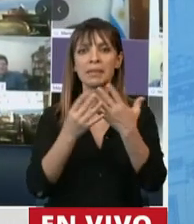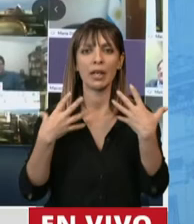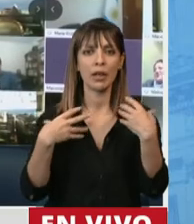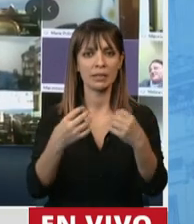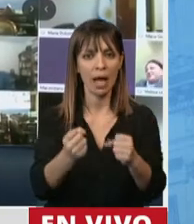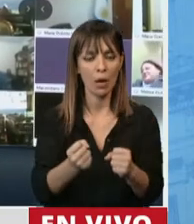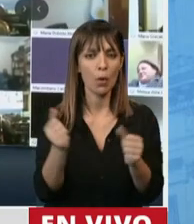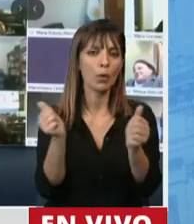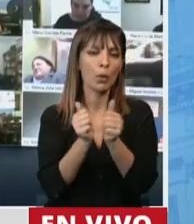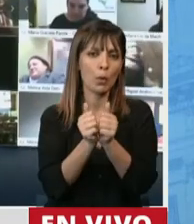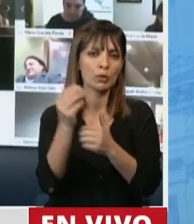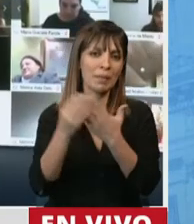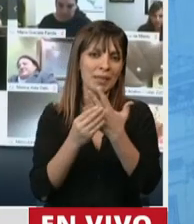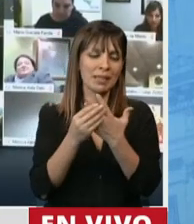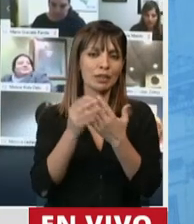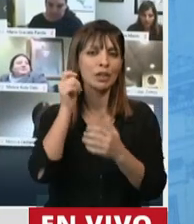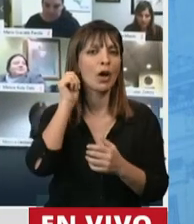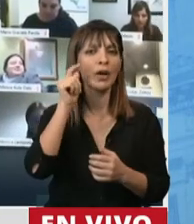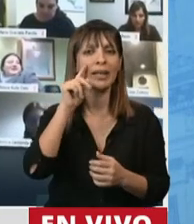doctor González García, a través de la resolución